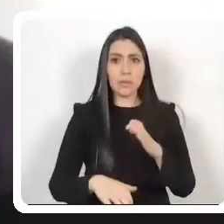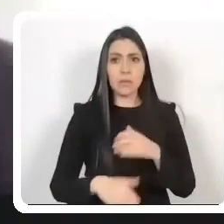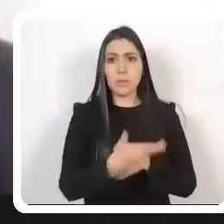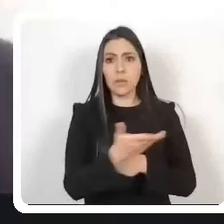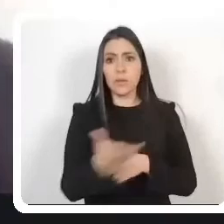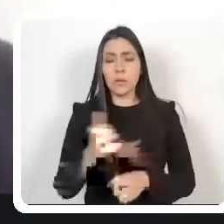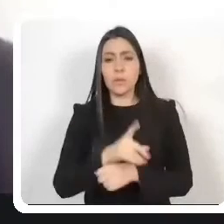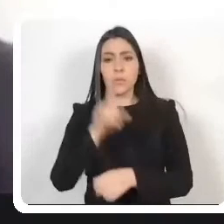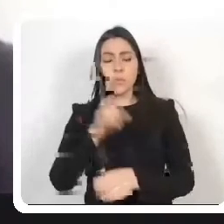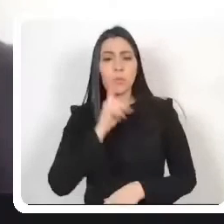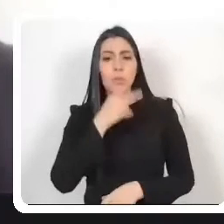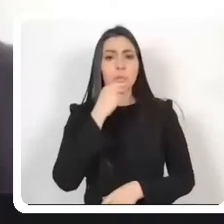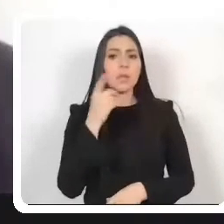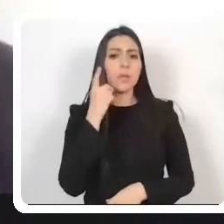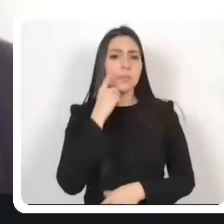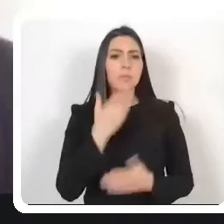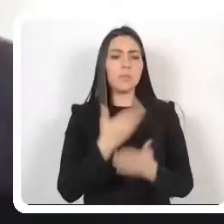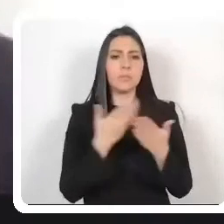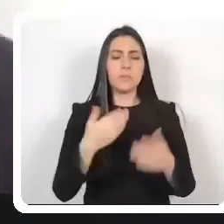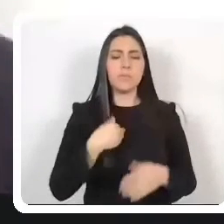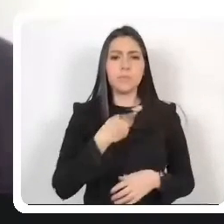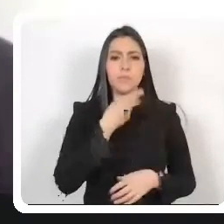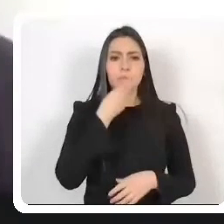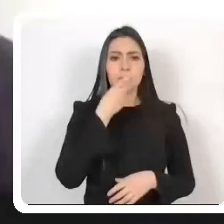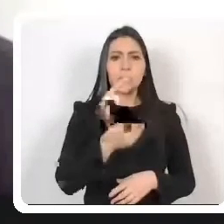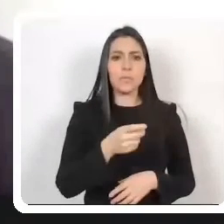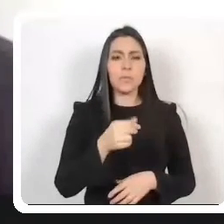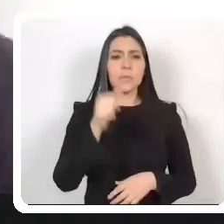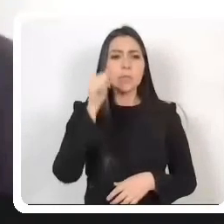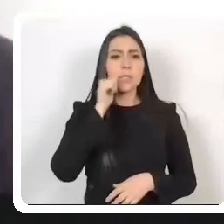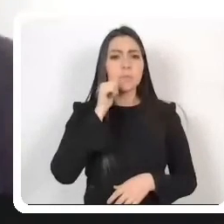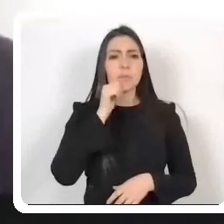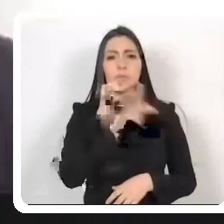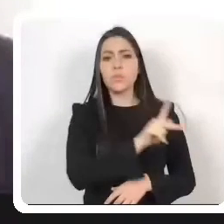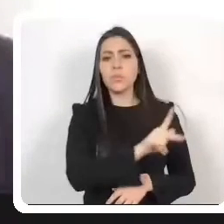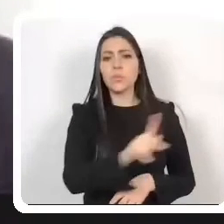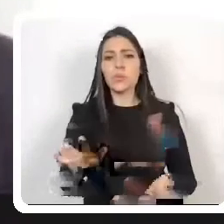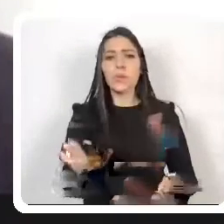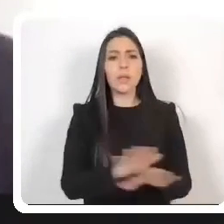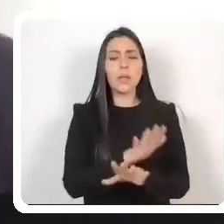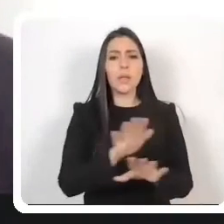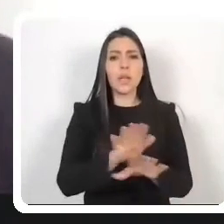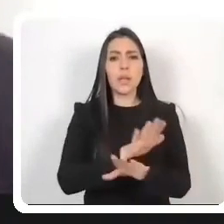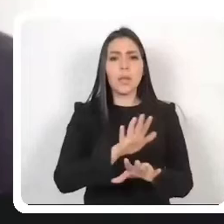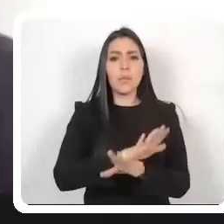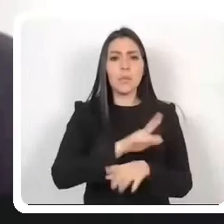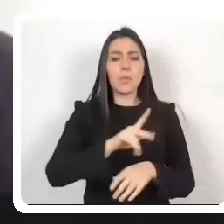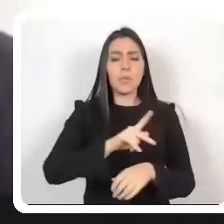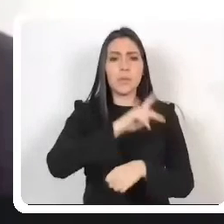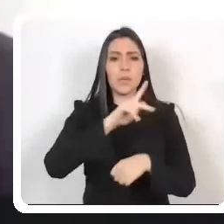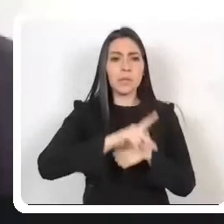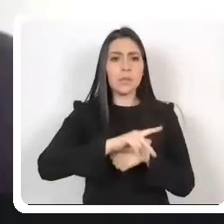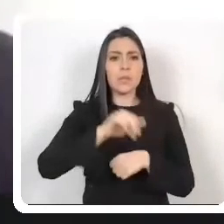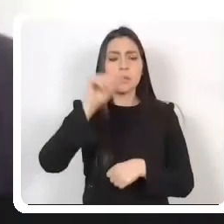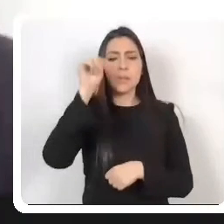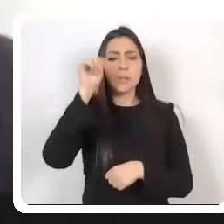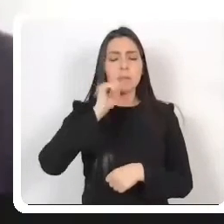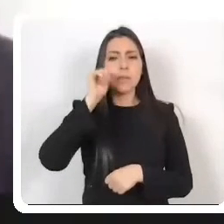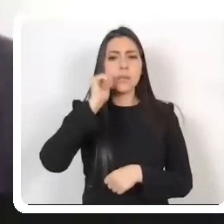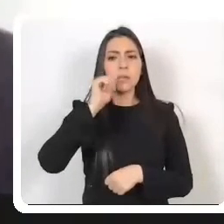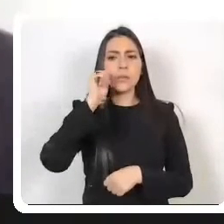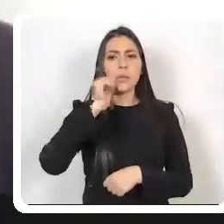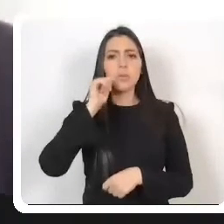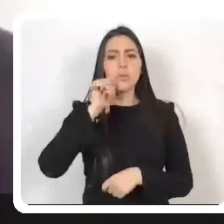menester manifestar que en todas las transformaciones de nuestro país siempre han existido